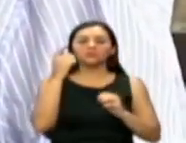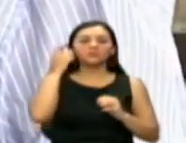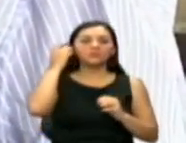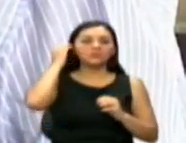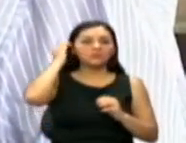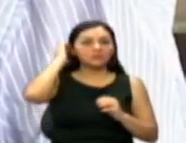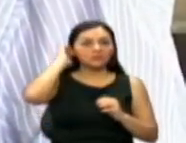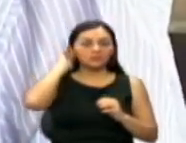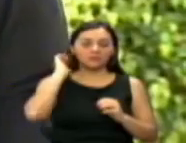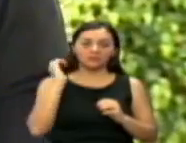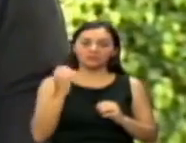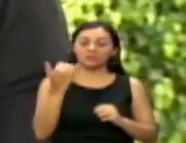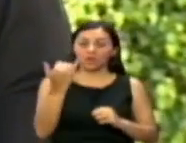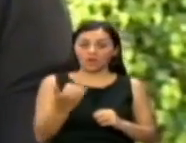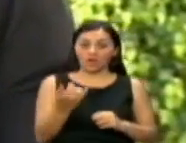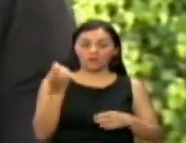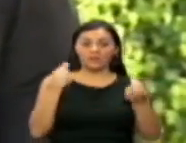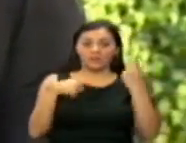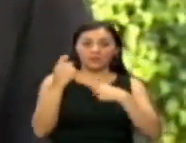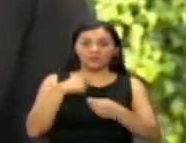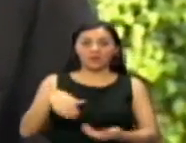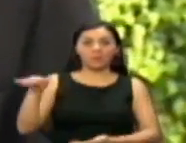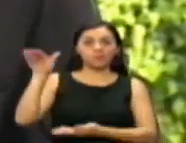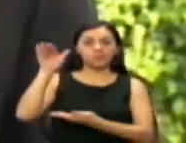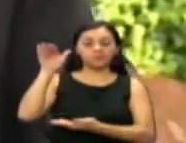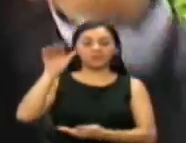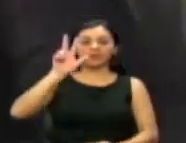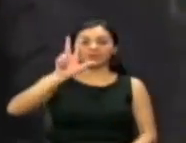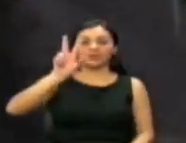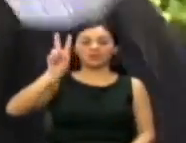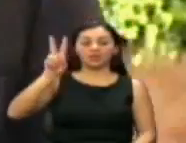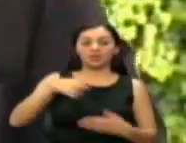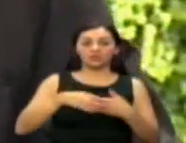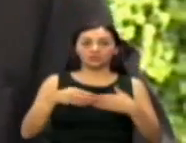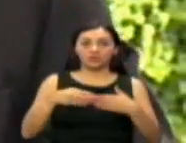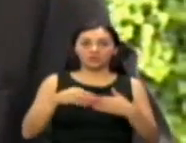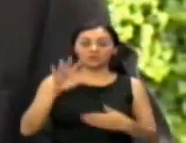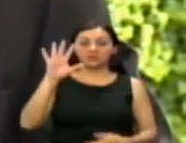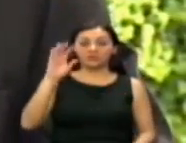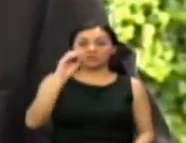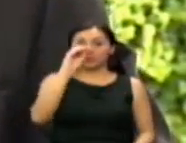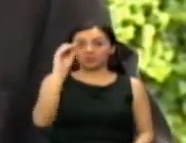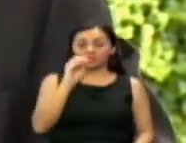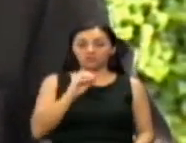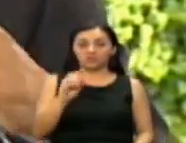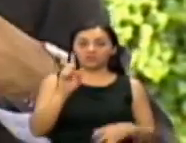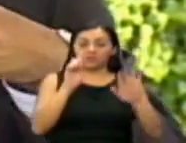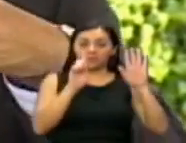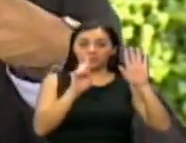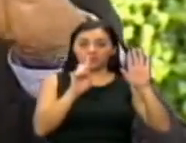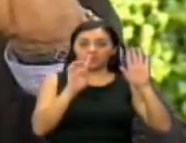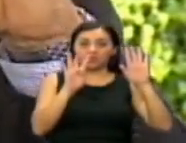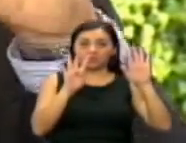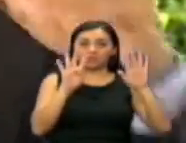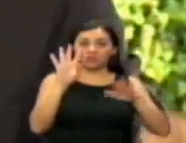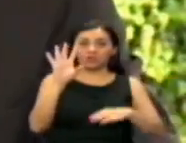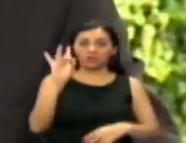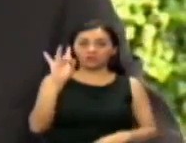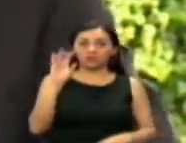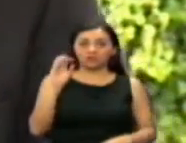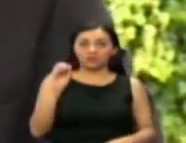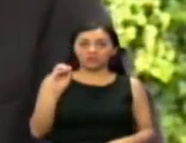precio actual de $32, con una tasa de descuento 5%, hace 35 años, inicio de 1980, sería un precio de barril